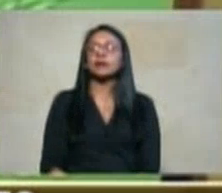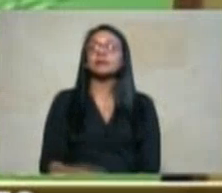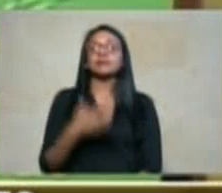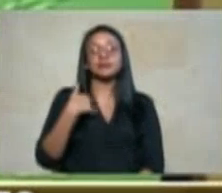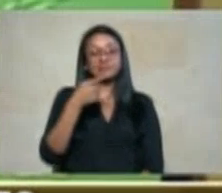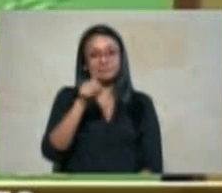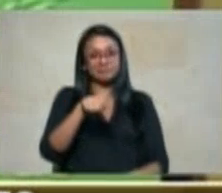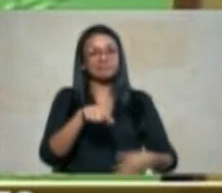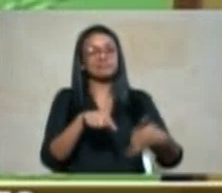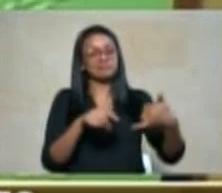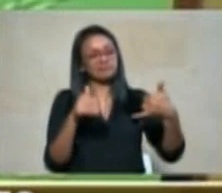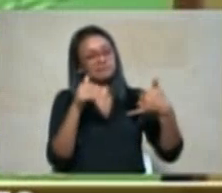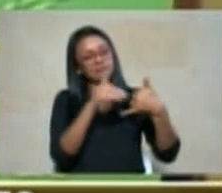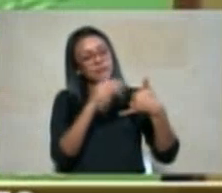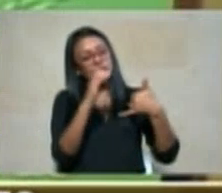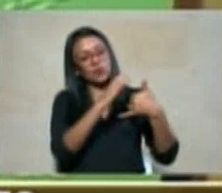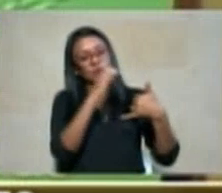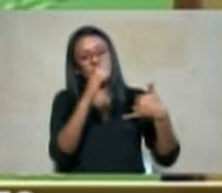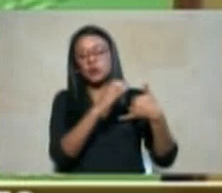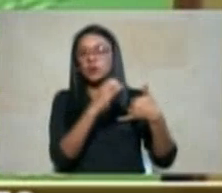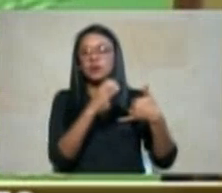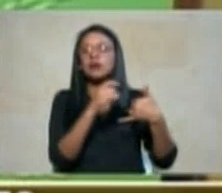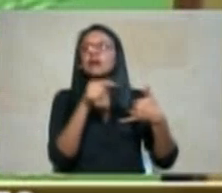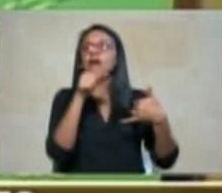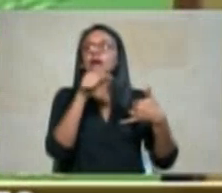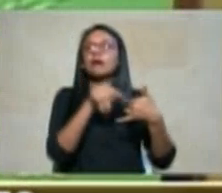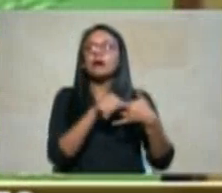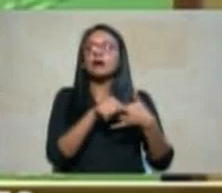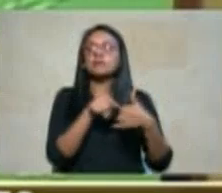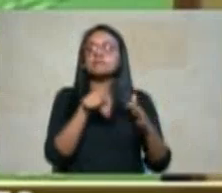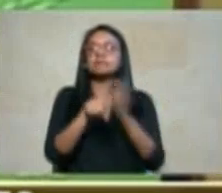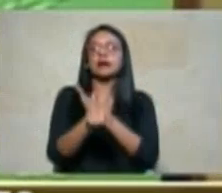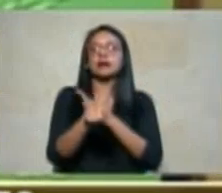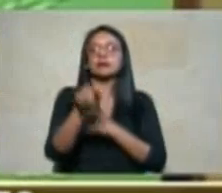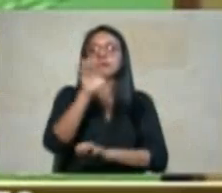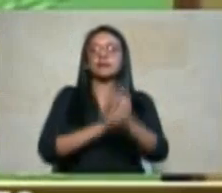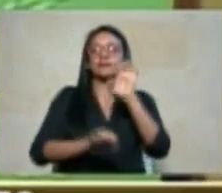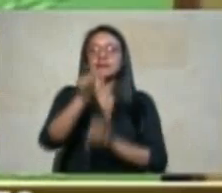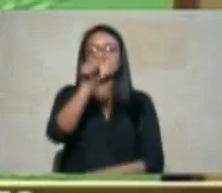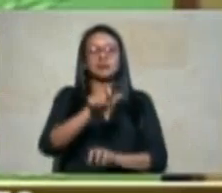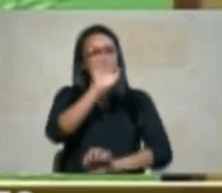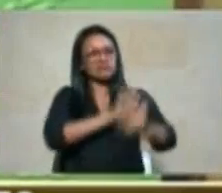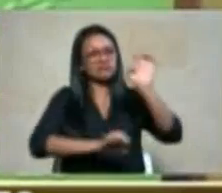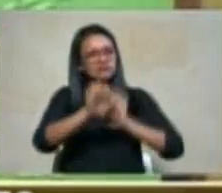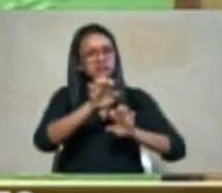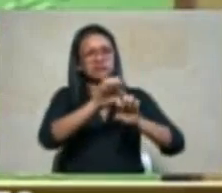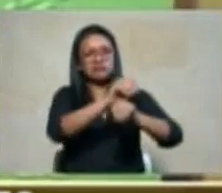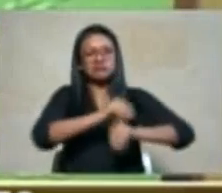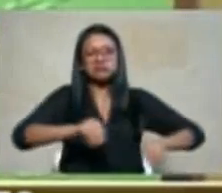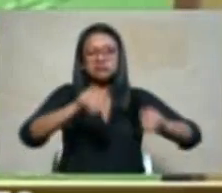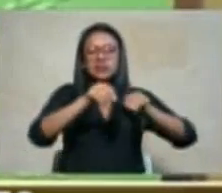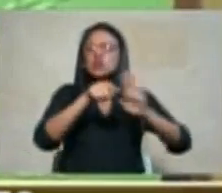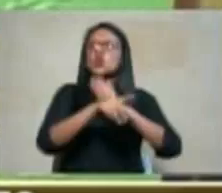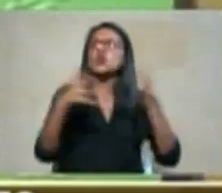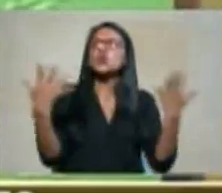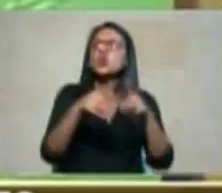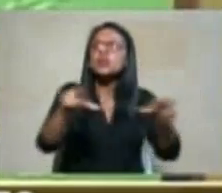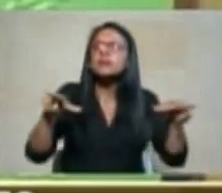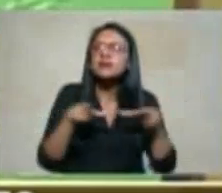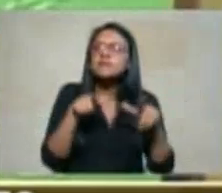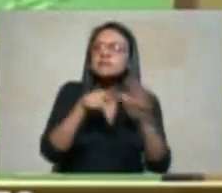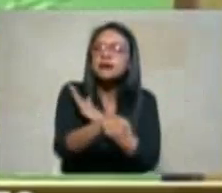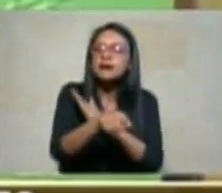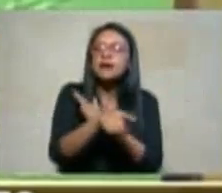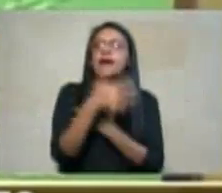decirle a Colombia, están matando a los defensores de la restitución de tierras. ¿Y dónde los están matando? Pues en la